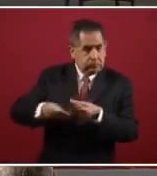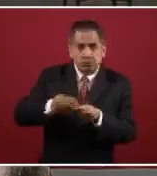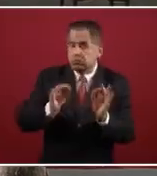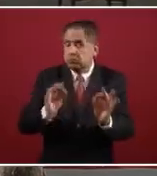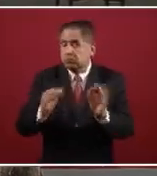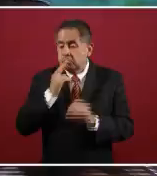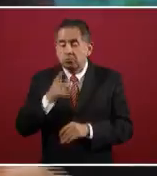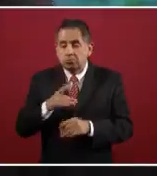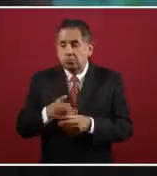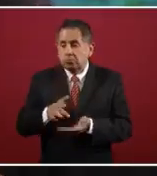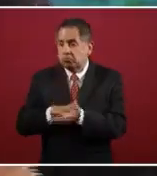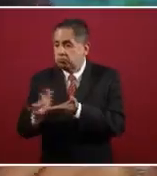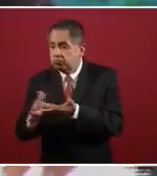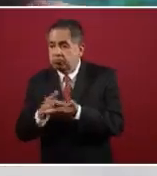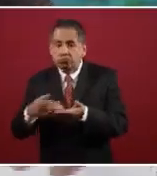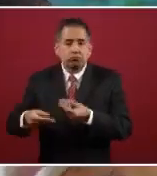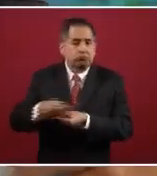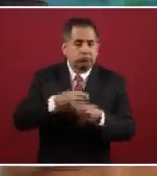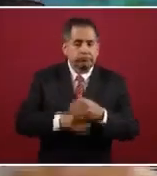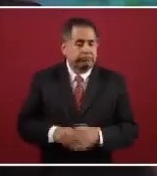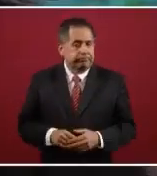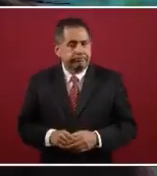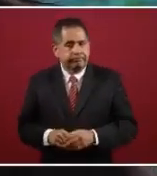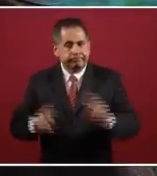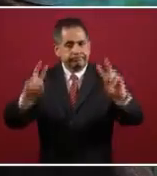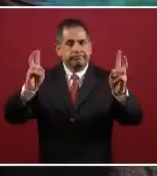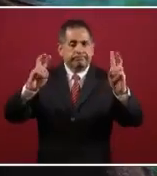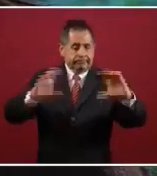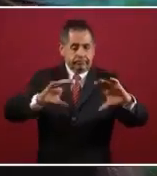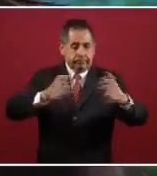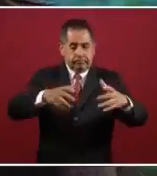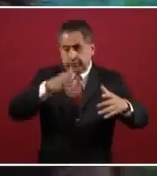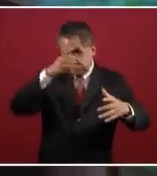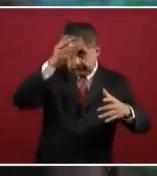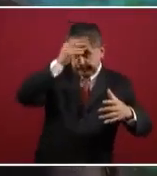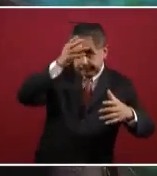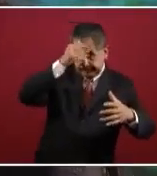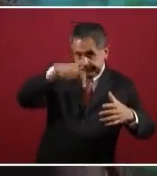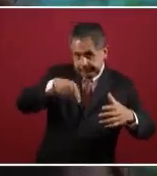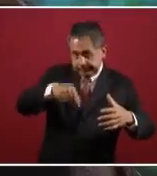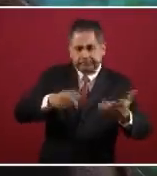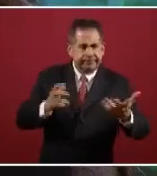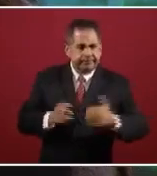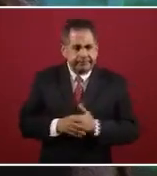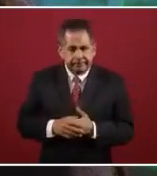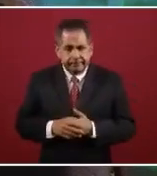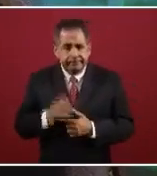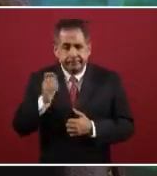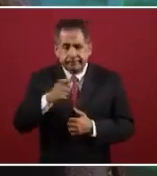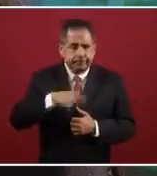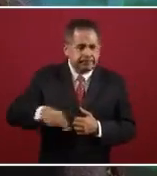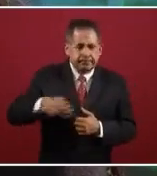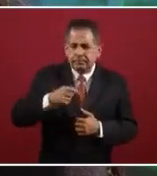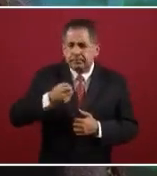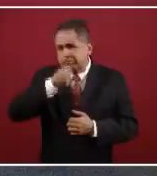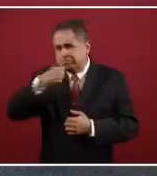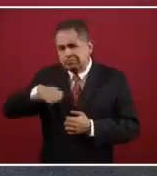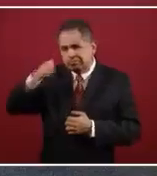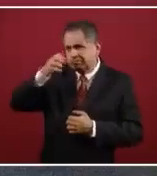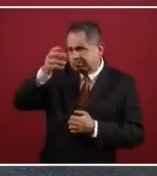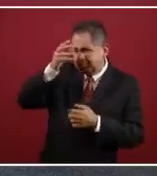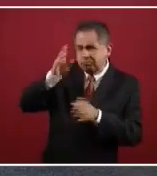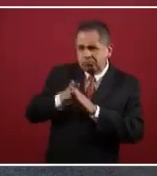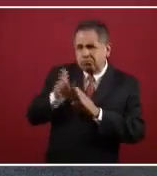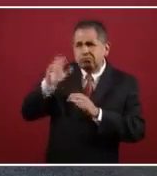Plantearles un poquito nuestro modelo, la comunidad de aprendizaje campesino, y es una recuperación de estos saberes. Decirles